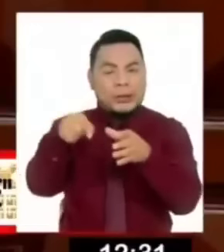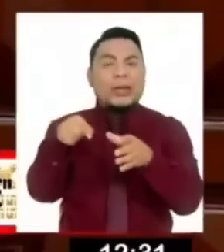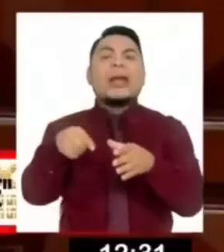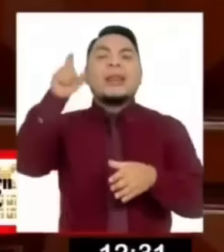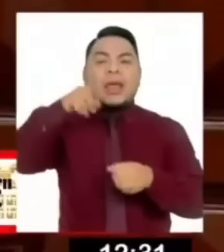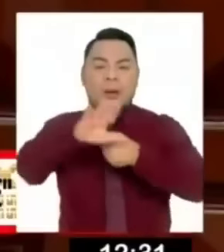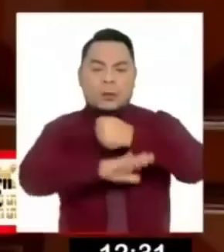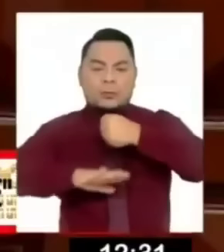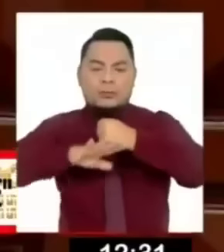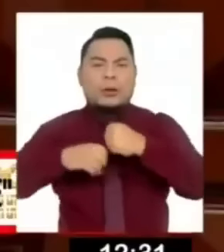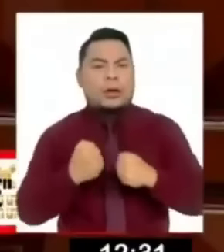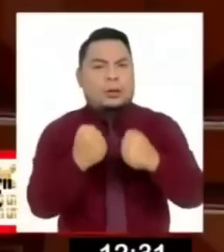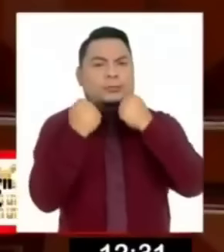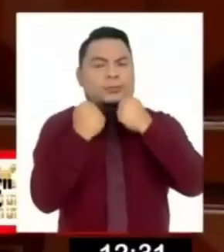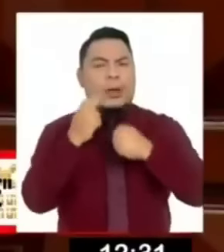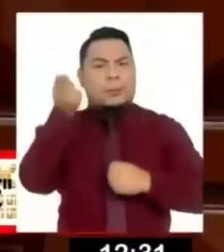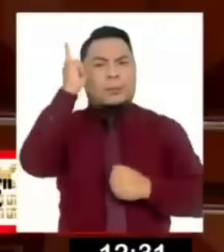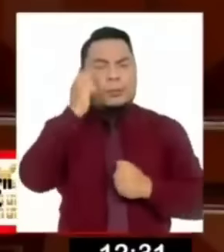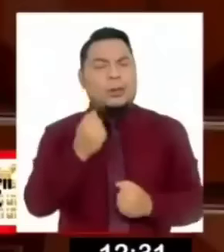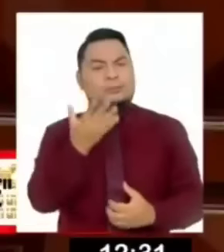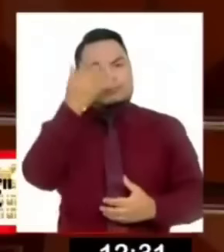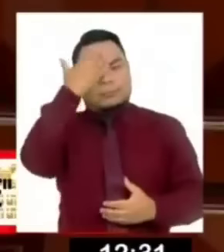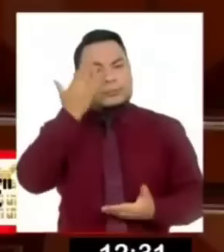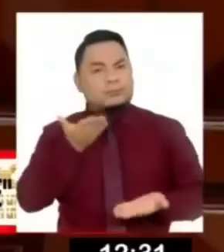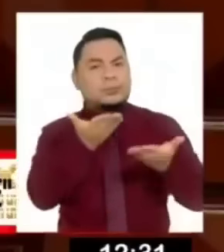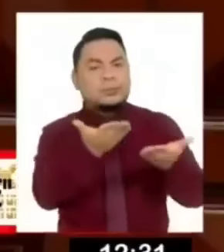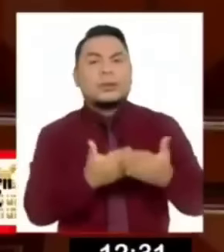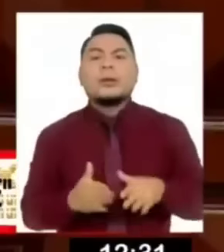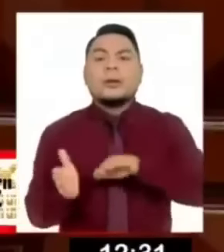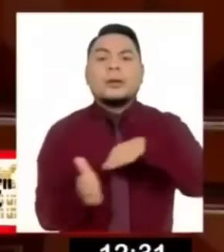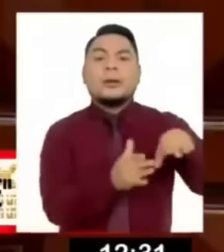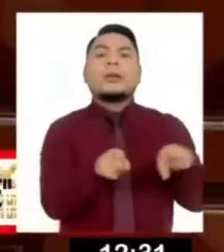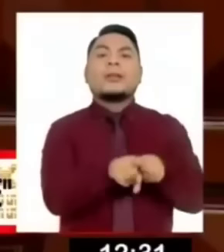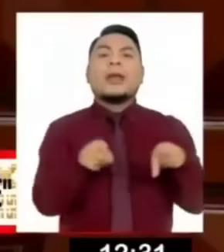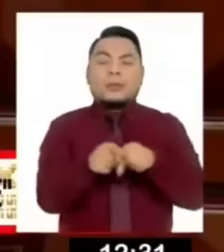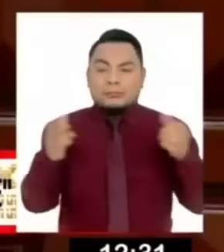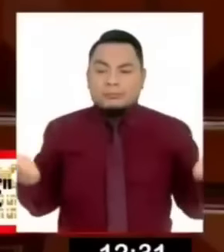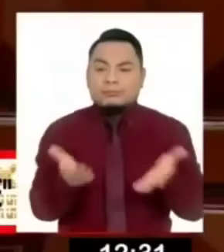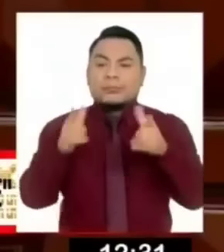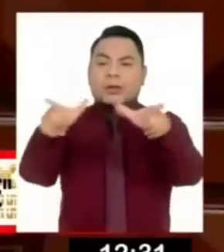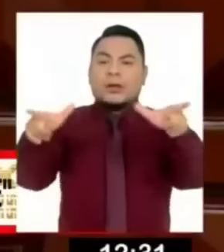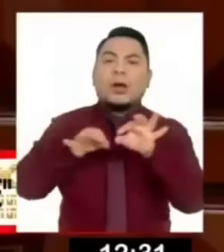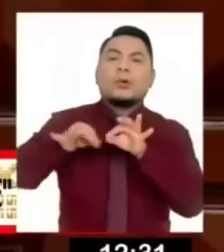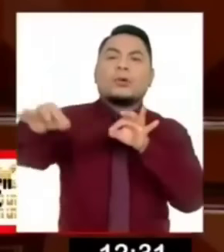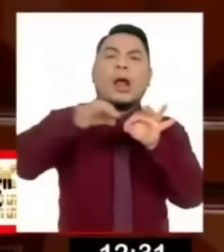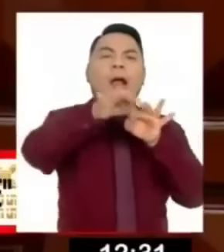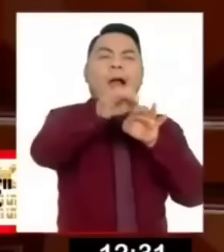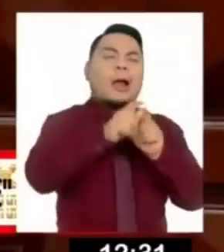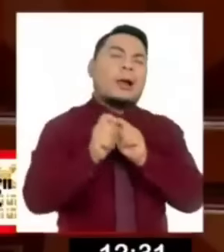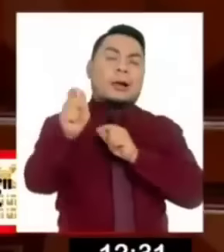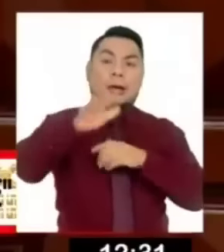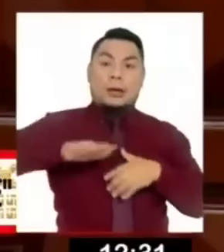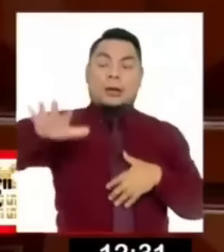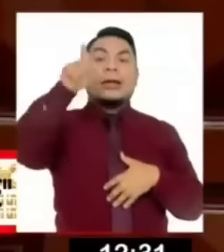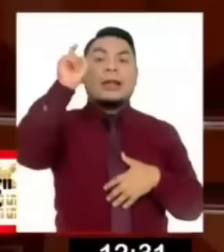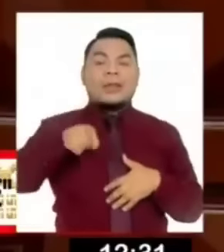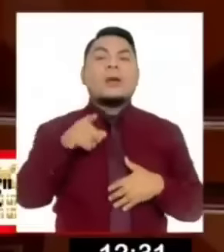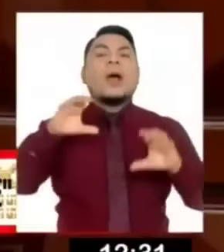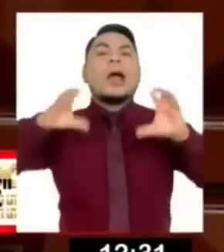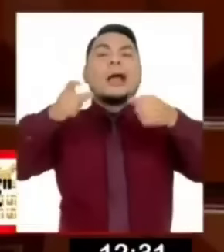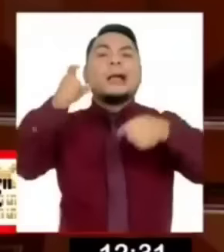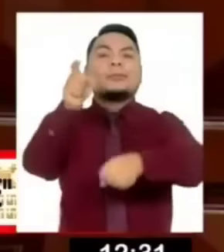base firme de profesores estables. Promoveremos en las zonas rurales vivienda y centros de recursos